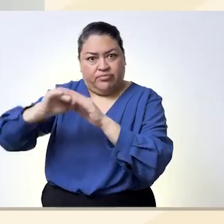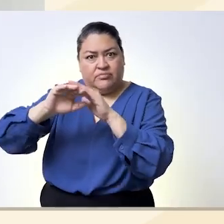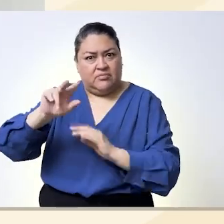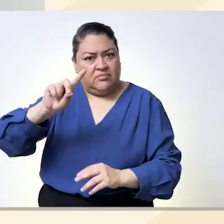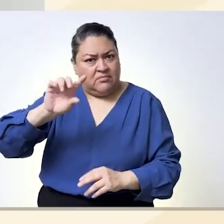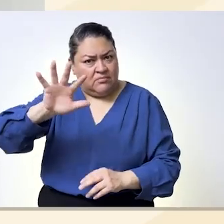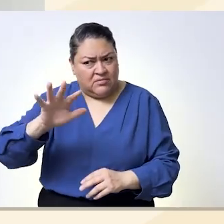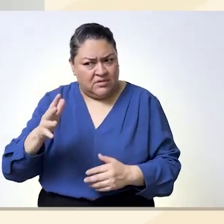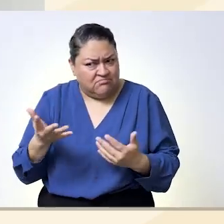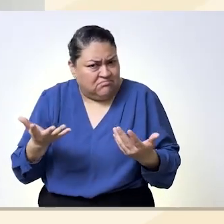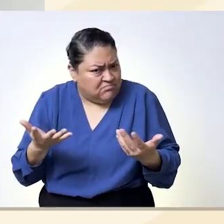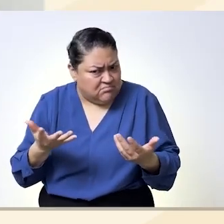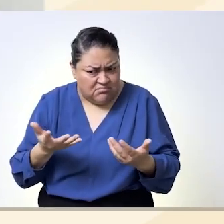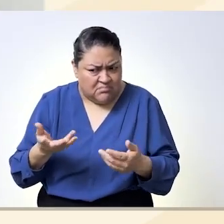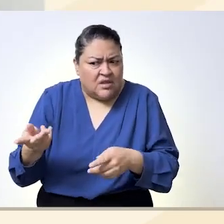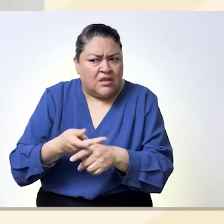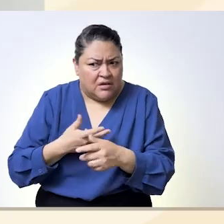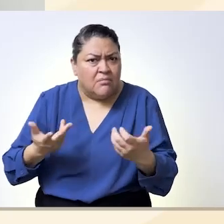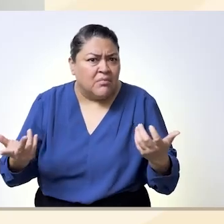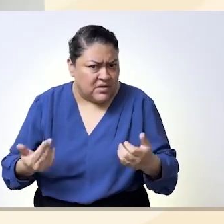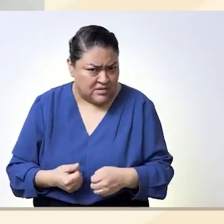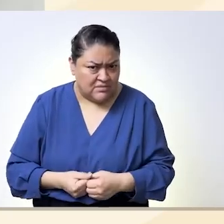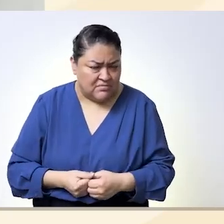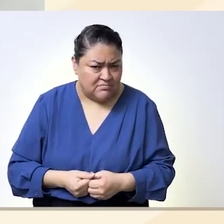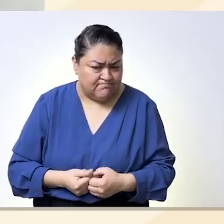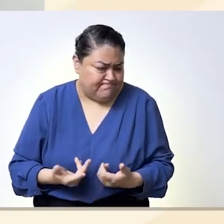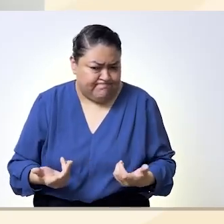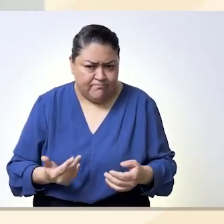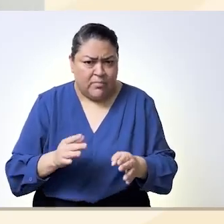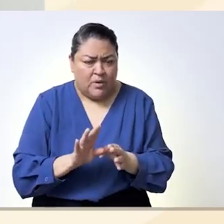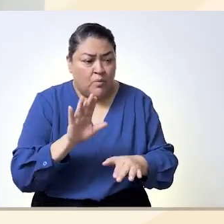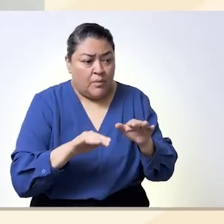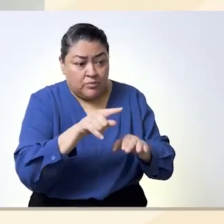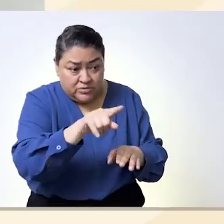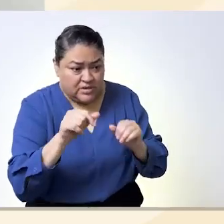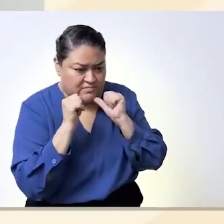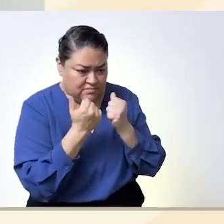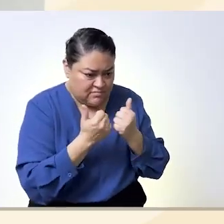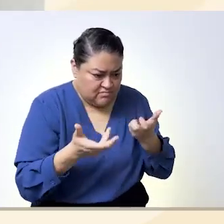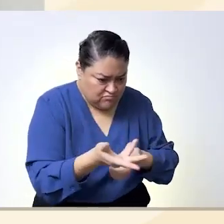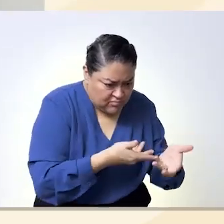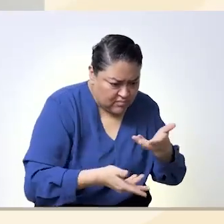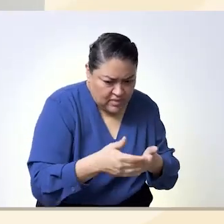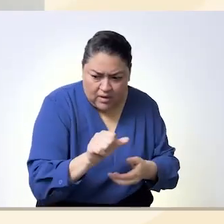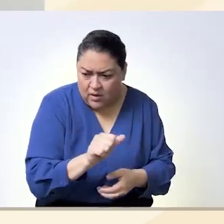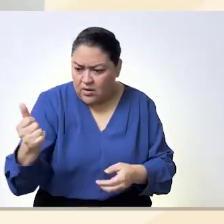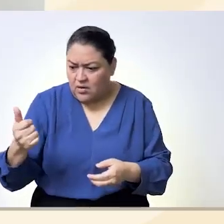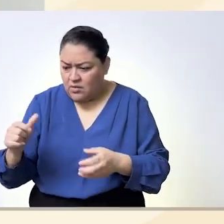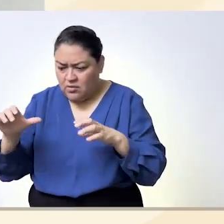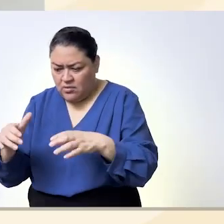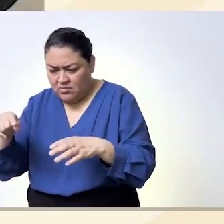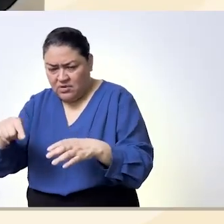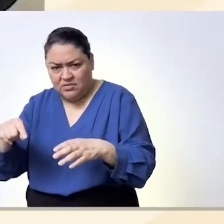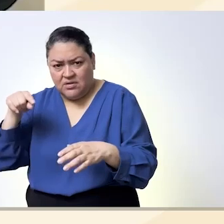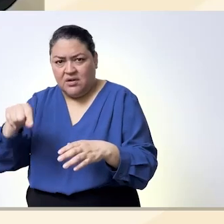estamos jalando para el mismo lugar. Mientras ustedes están movilizando a un lado crítico, también hay otros movimientos ahí medio azules que jalan por